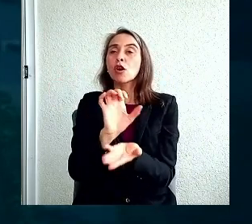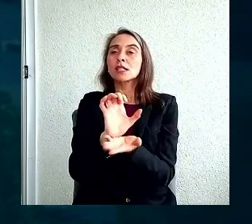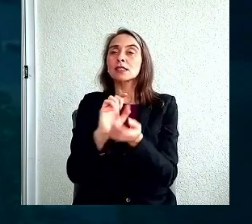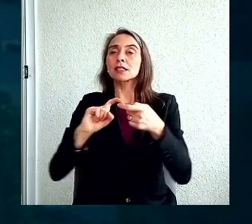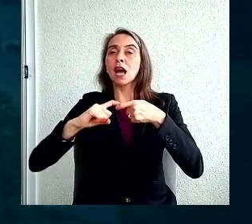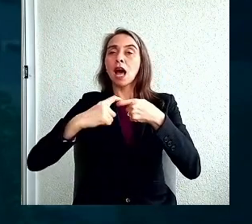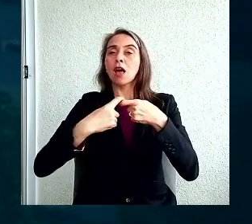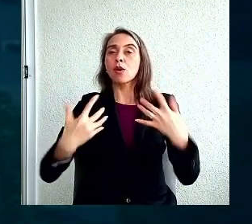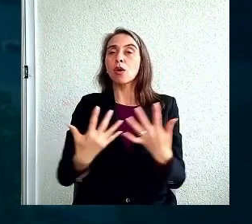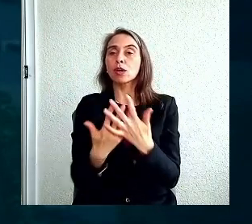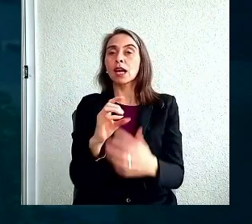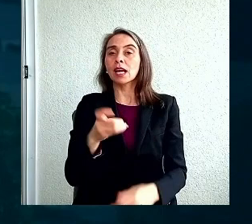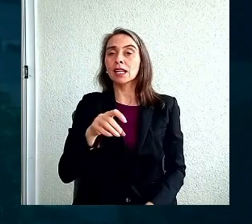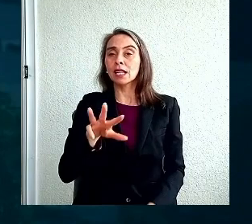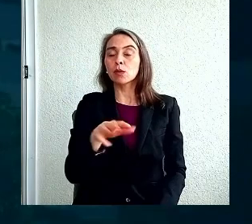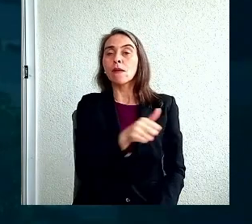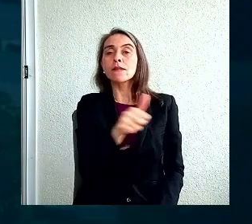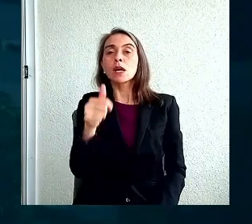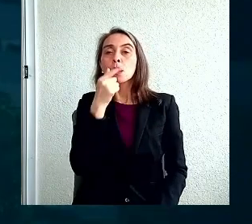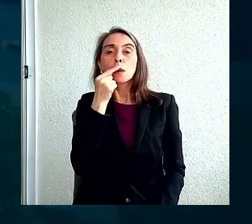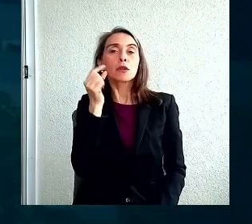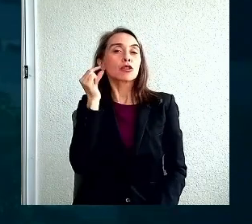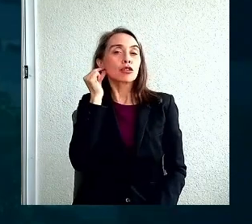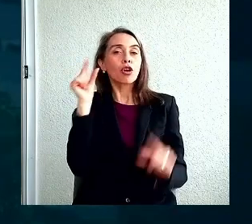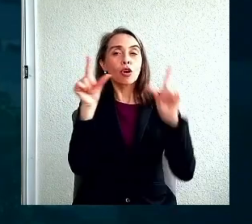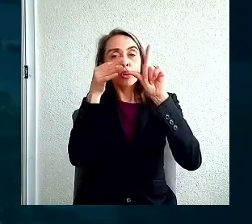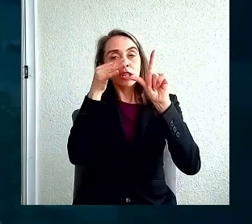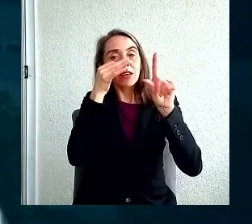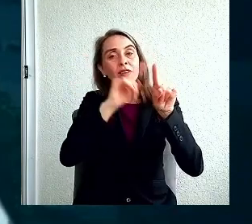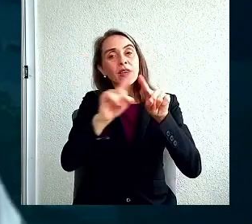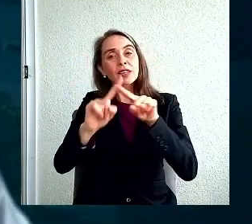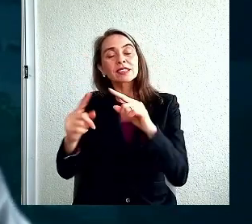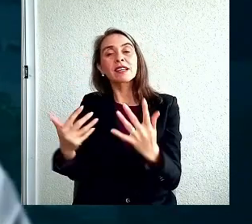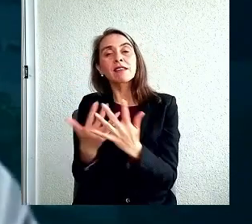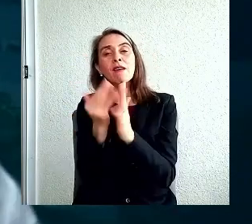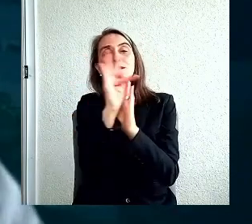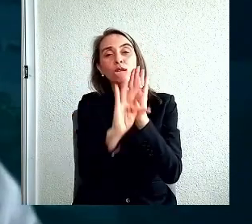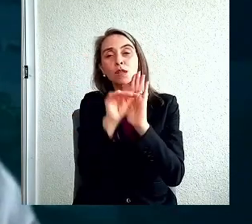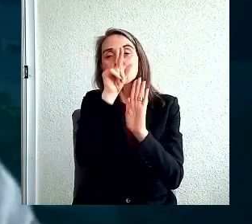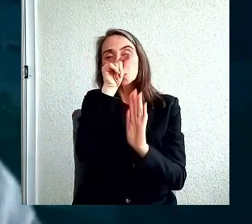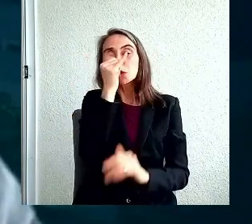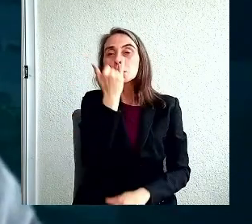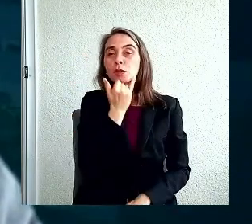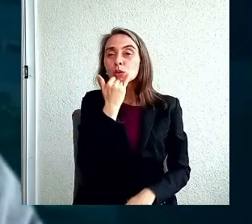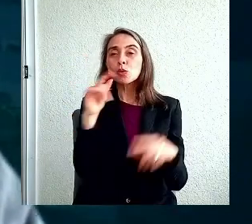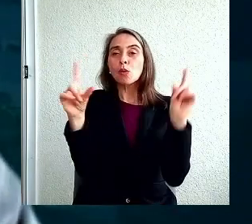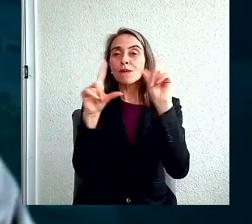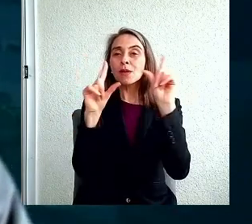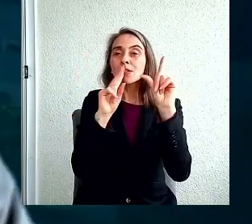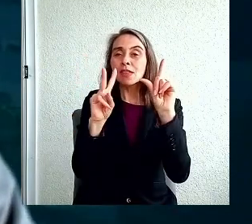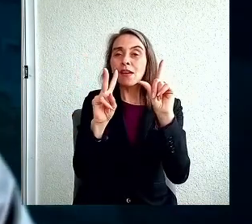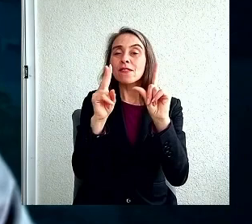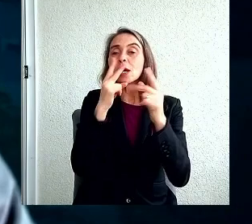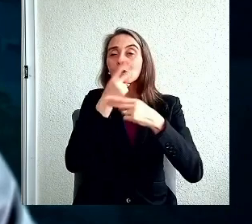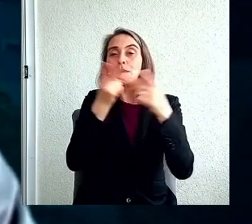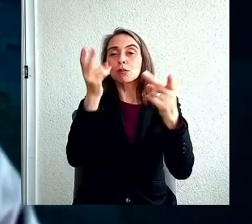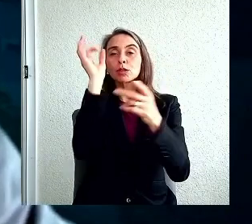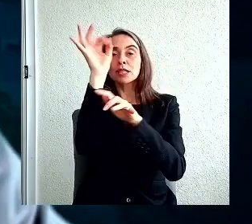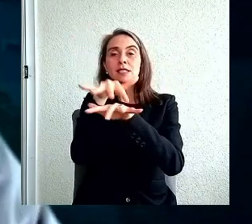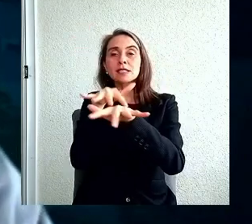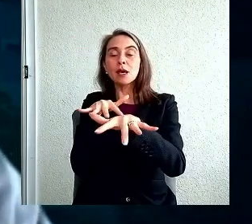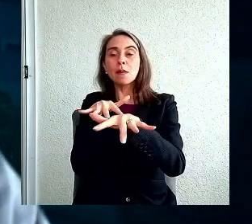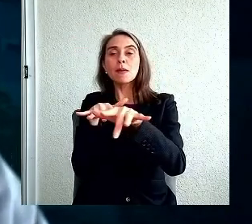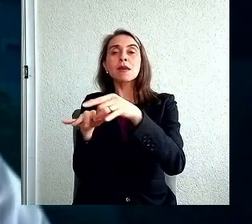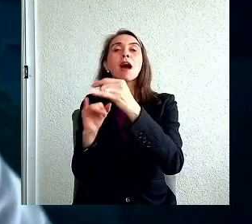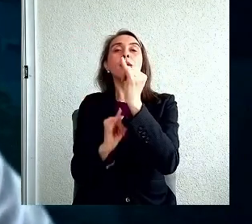siguiendo a través de distintas redes sociales y plataformas que están transmitiendo este seminario virtual. Como bien introdujo el rector, este es un tema